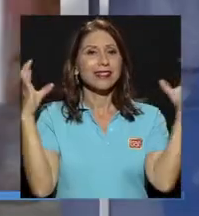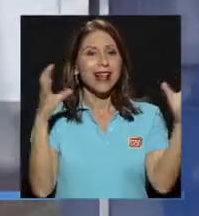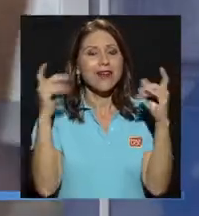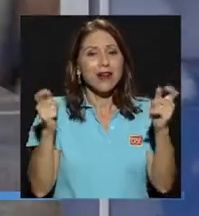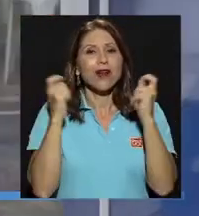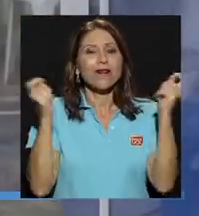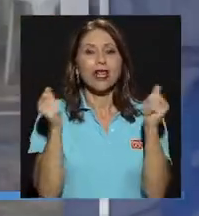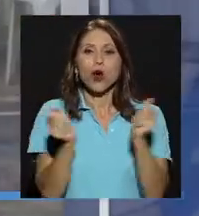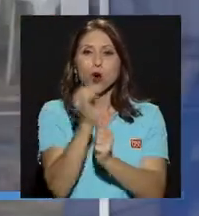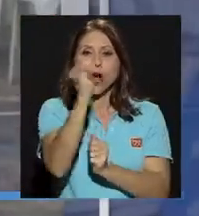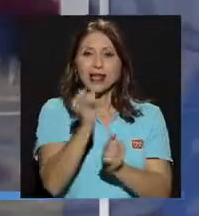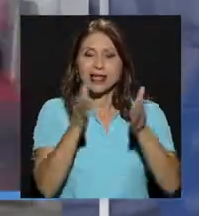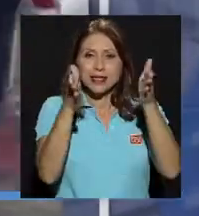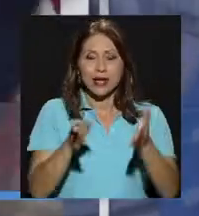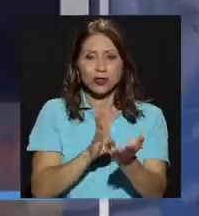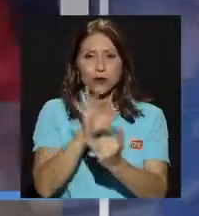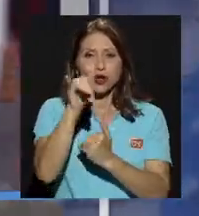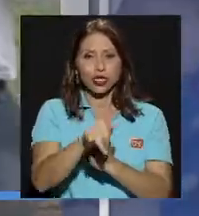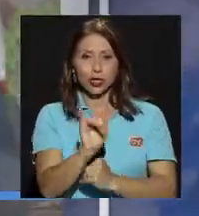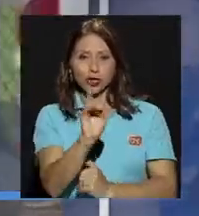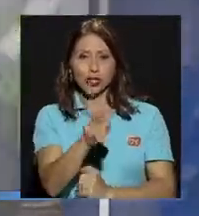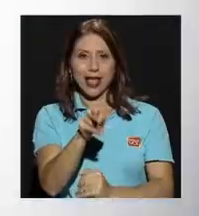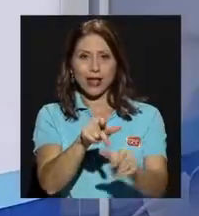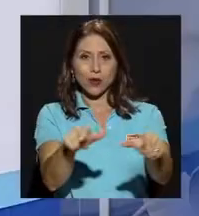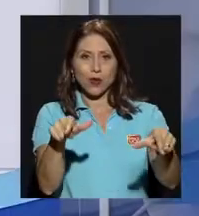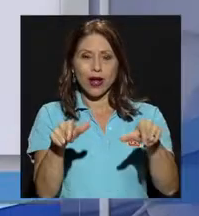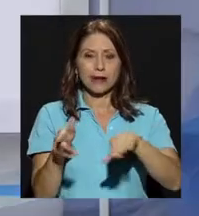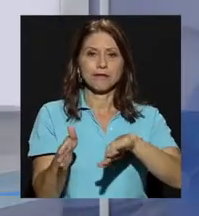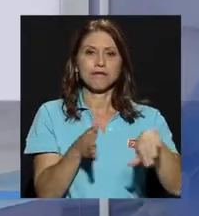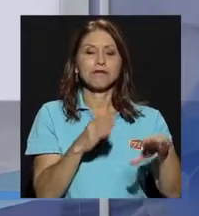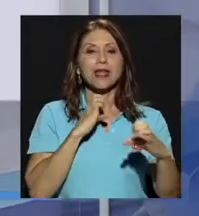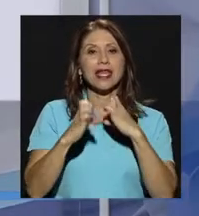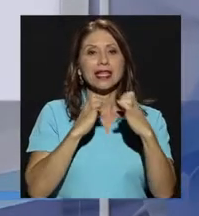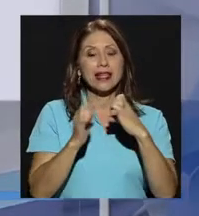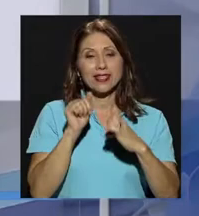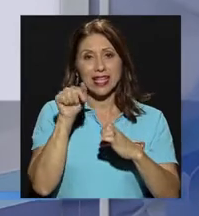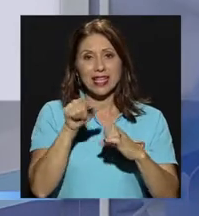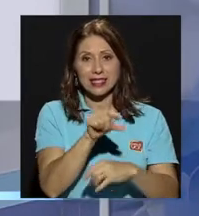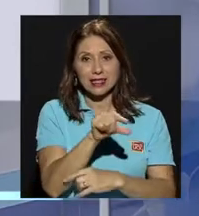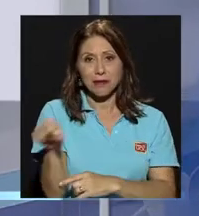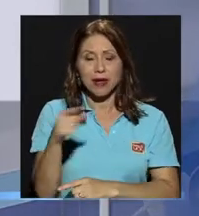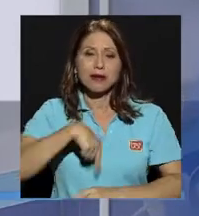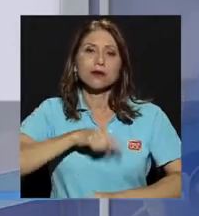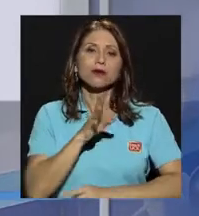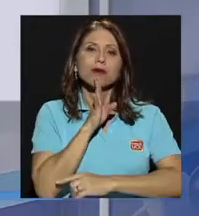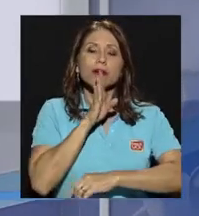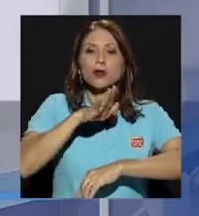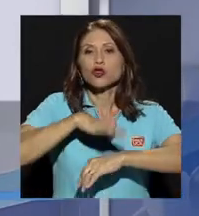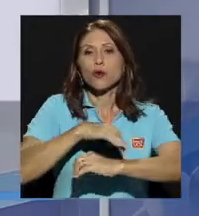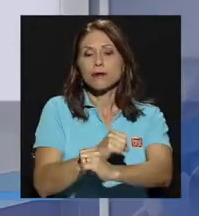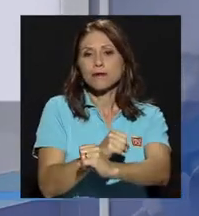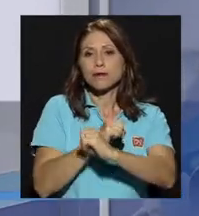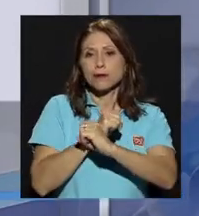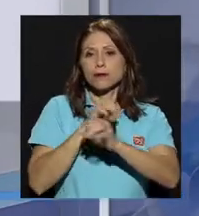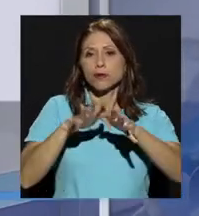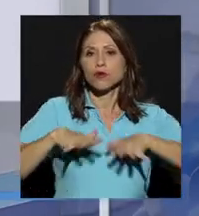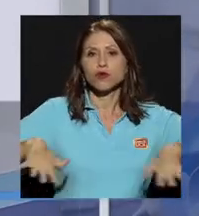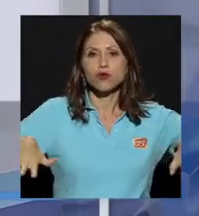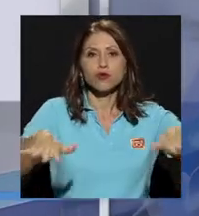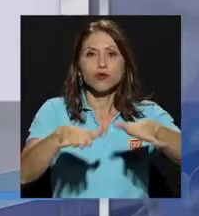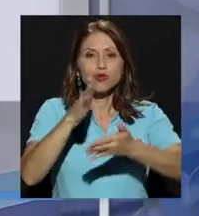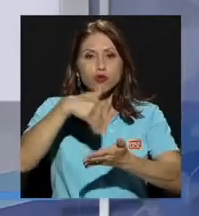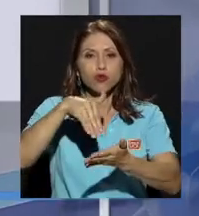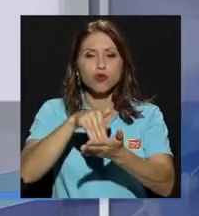una feria con artesanos y proyectos de la región. En nuestra entrevista de la semana hablaremos sobre la seguridad en el